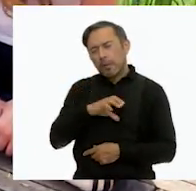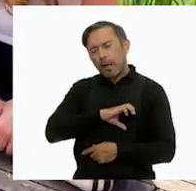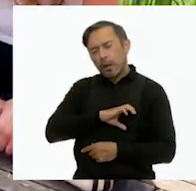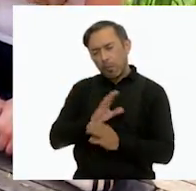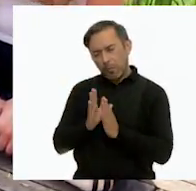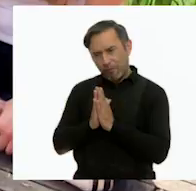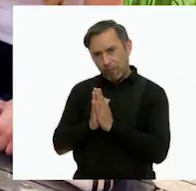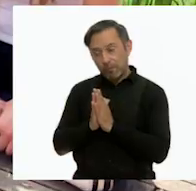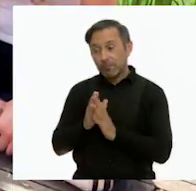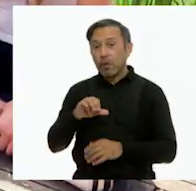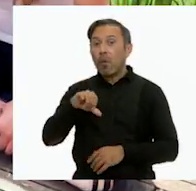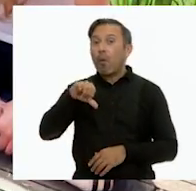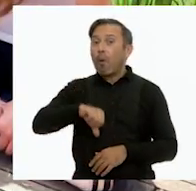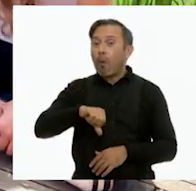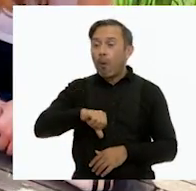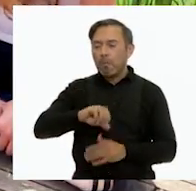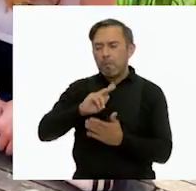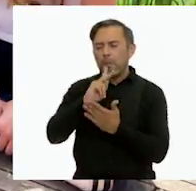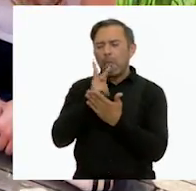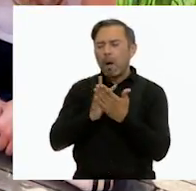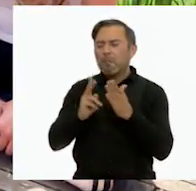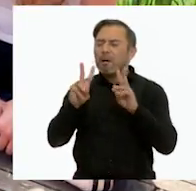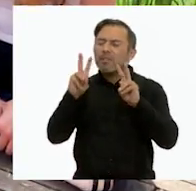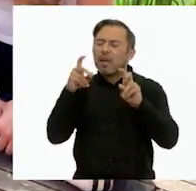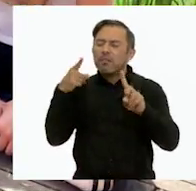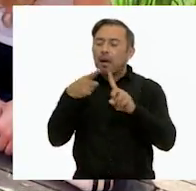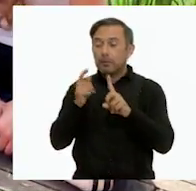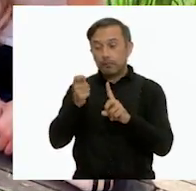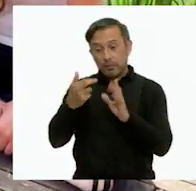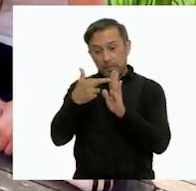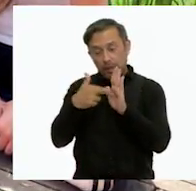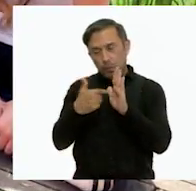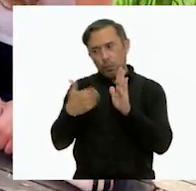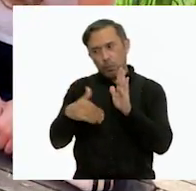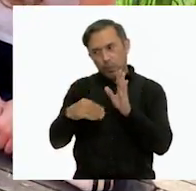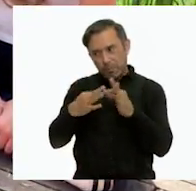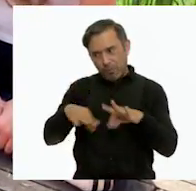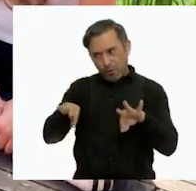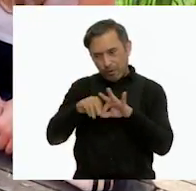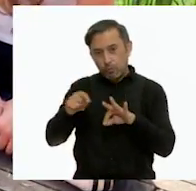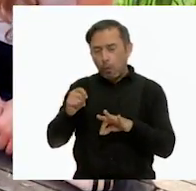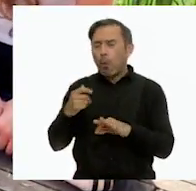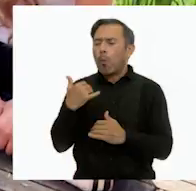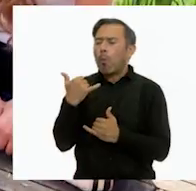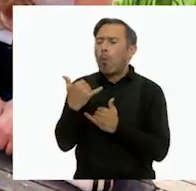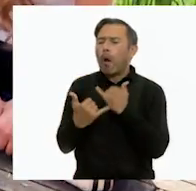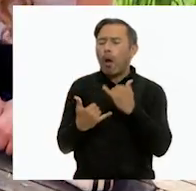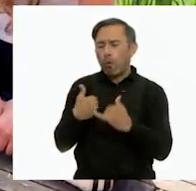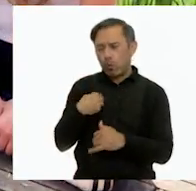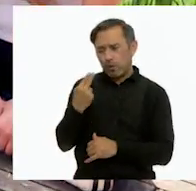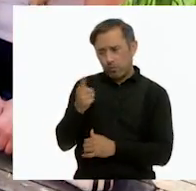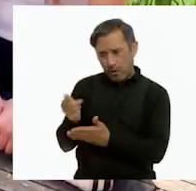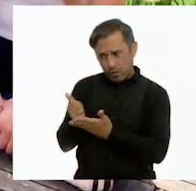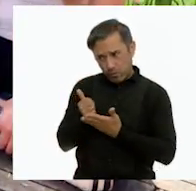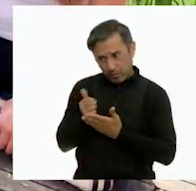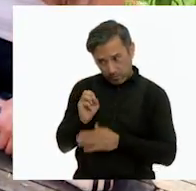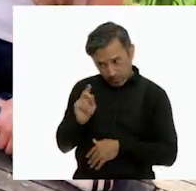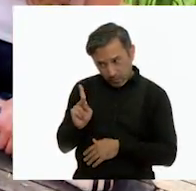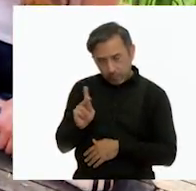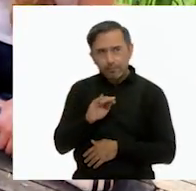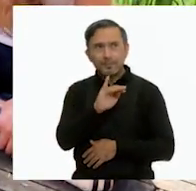el programa de hoy vamos a ver la importancia de las reglas y vamos a hacer un juego y yo necesito que tú me ayudes, ¿sí? Sí.